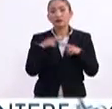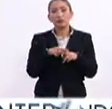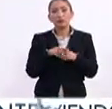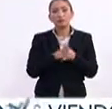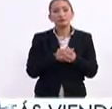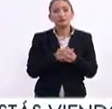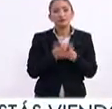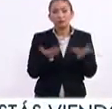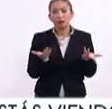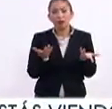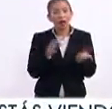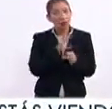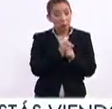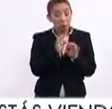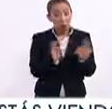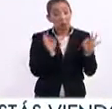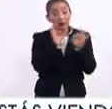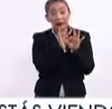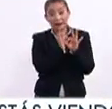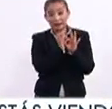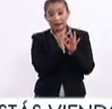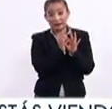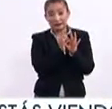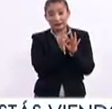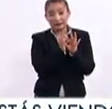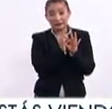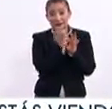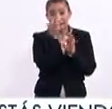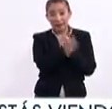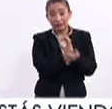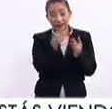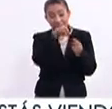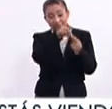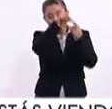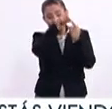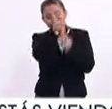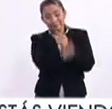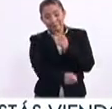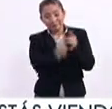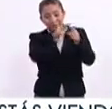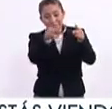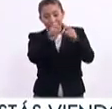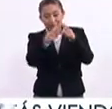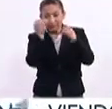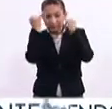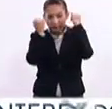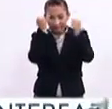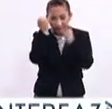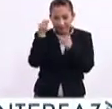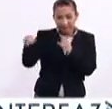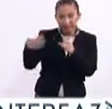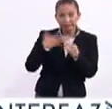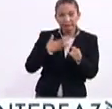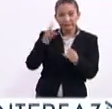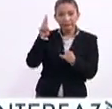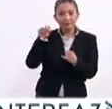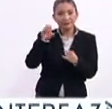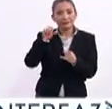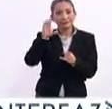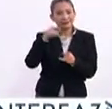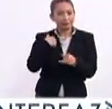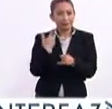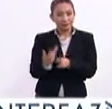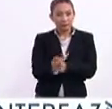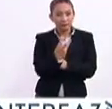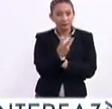pues absolutamente relevante que nos hagas esta puntual definición de las diferentes estrategias que maneja la UNESCO. Yo